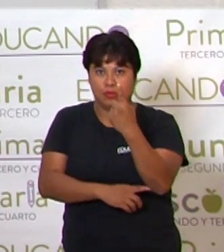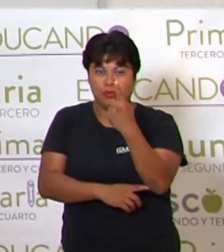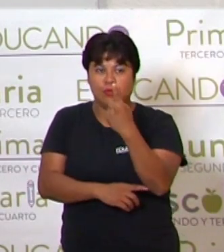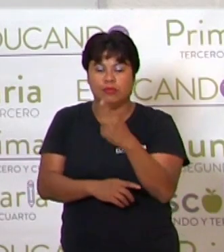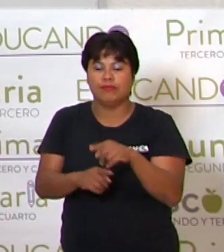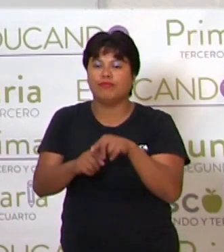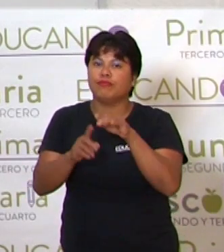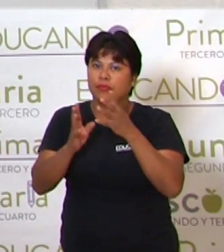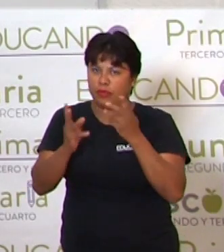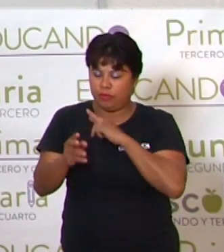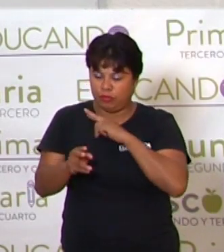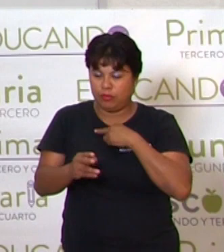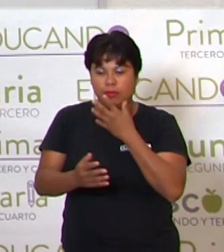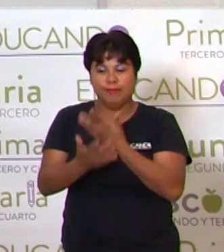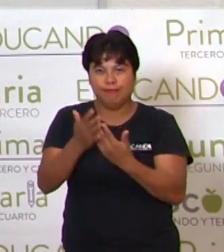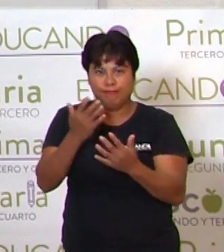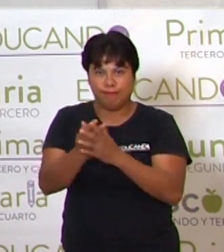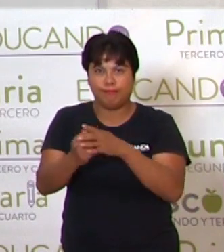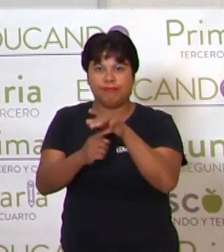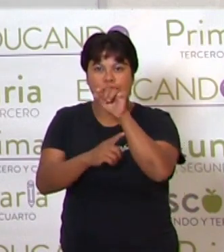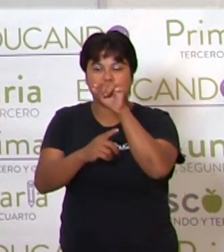si trazamos uno